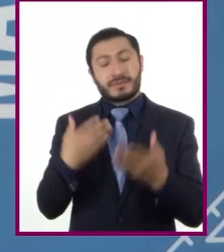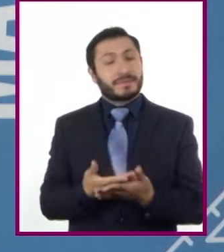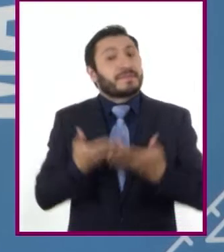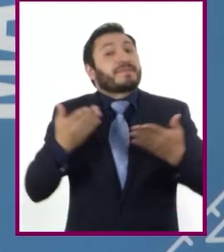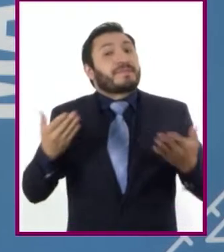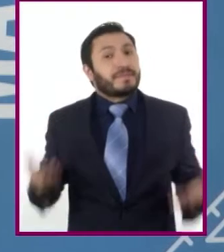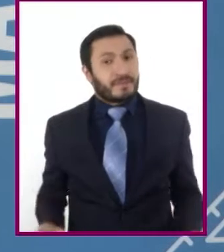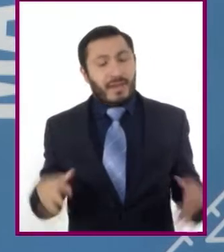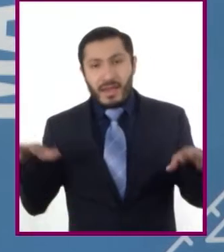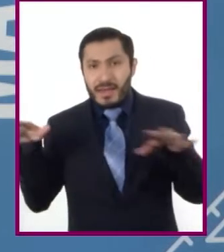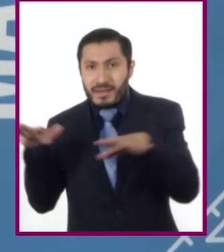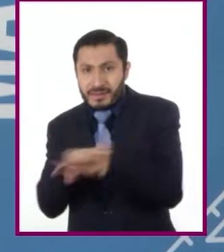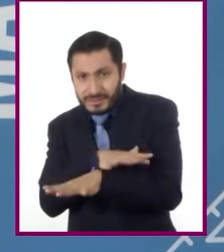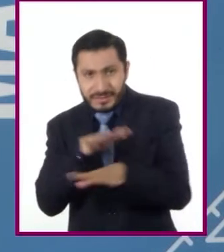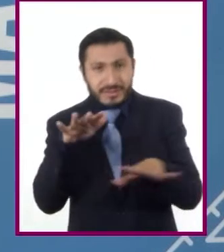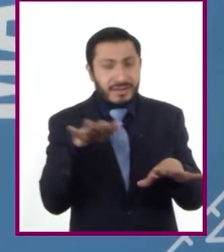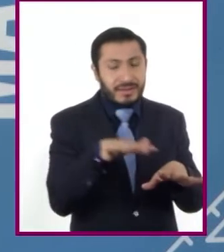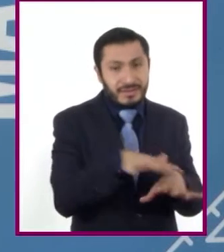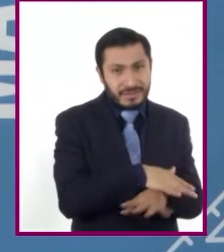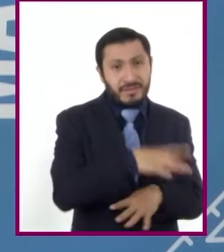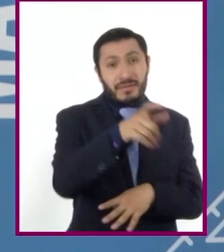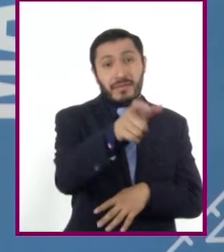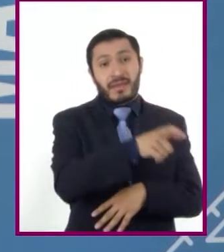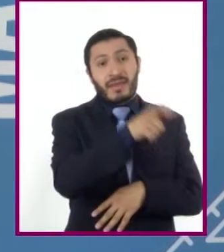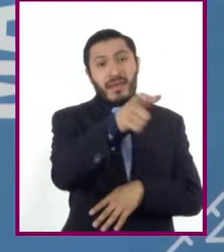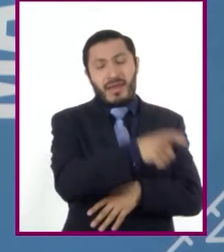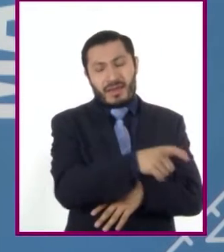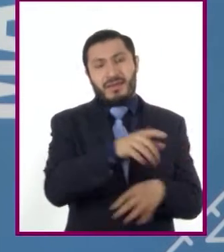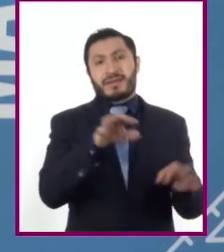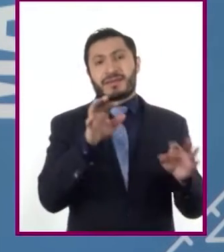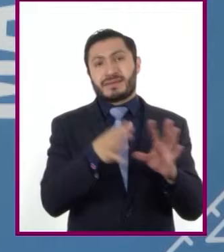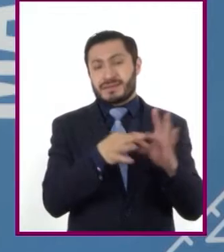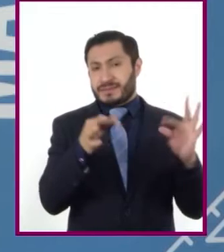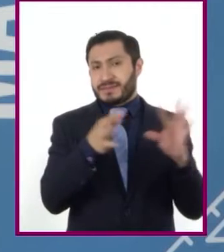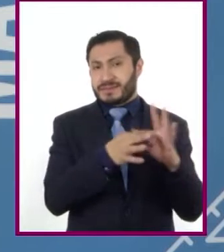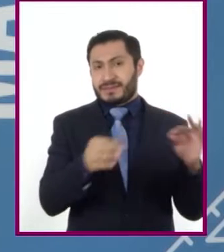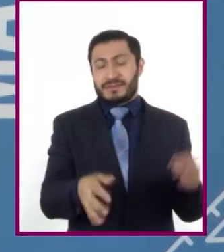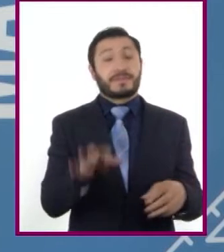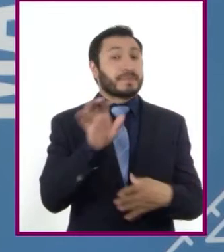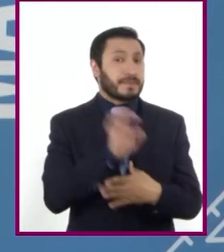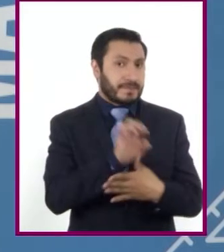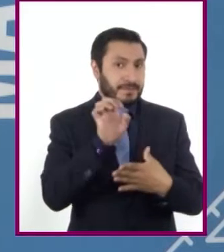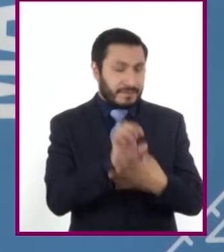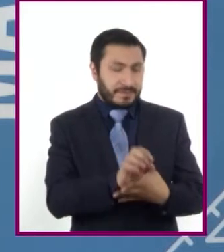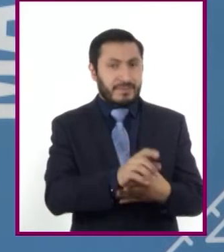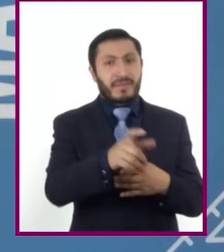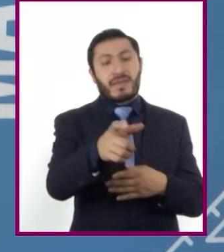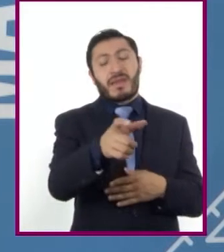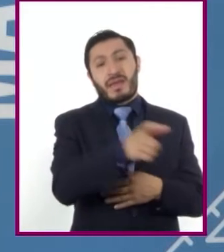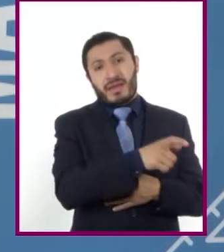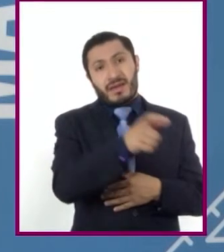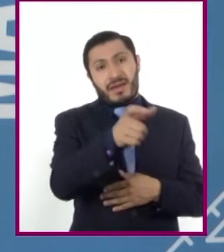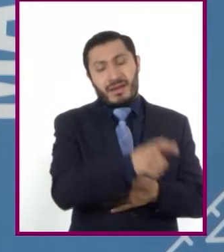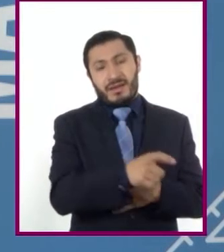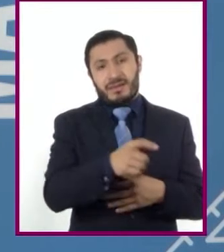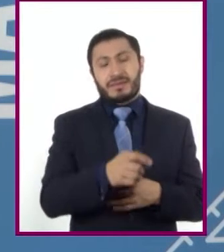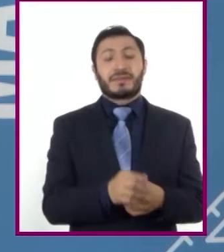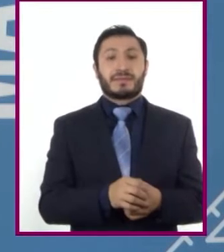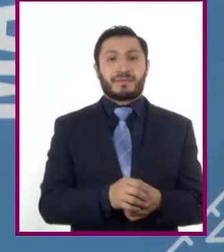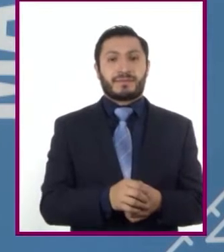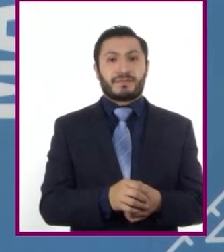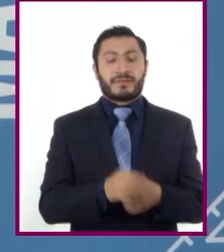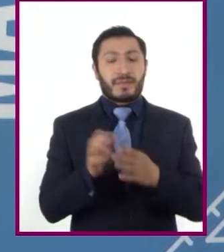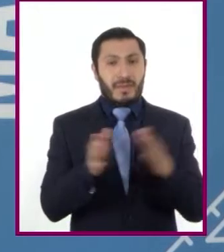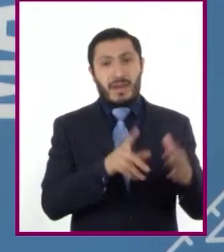Ahora sustituiremos el valor de x en la expresión. Por lo tanto, la expresión es igual a